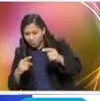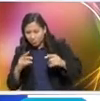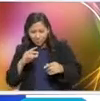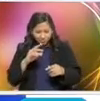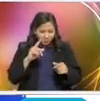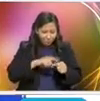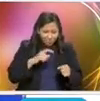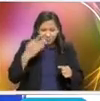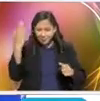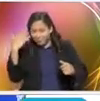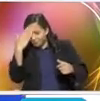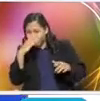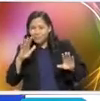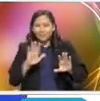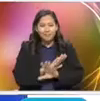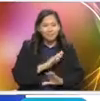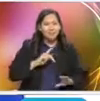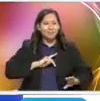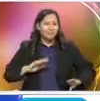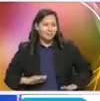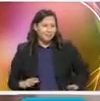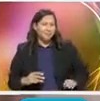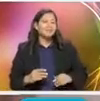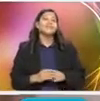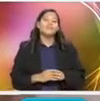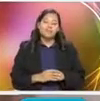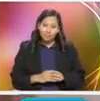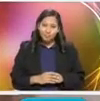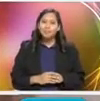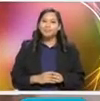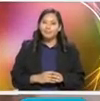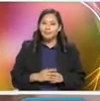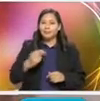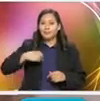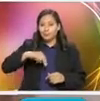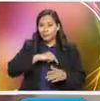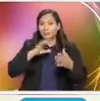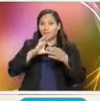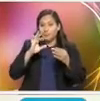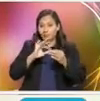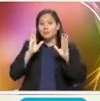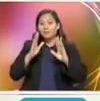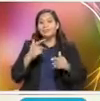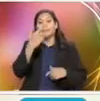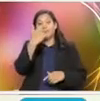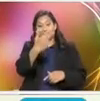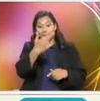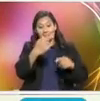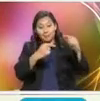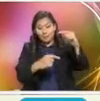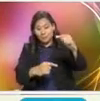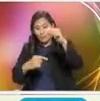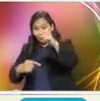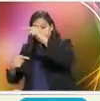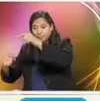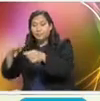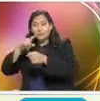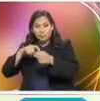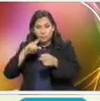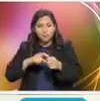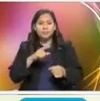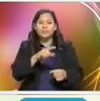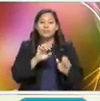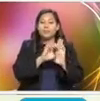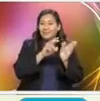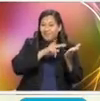jugar un poco con cambiar de look, ¿no? Así es. Nosotros, como te comentaba, vamos a tener 7 tonos con estos tintes. Vamos a tener